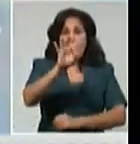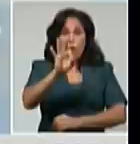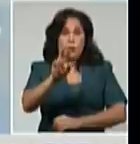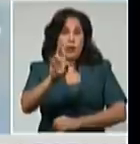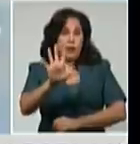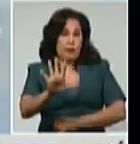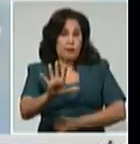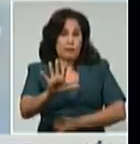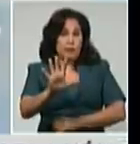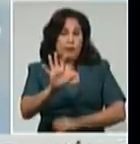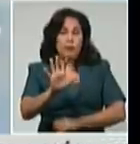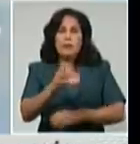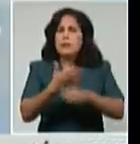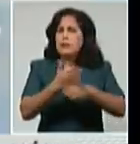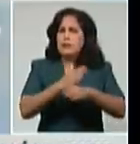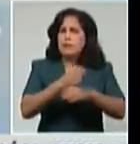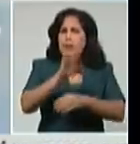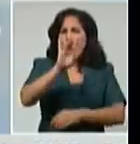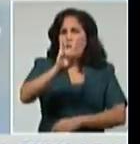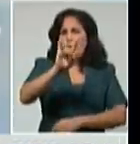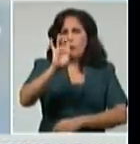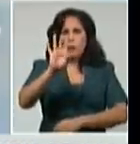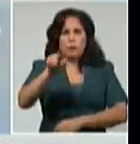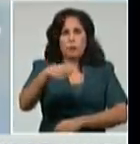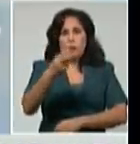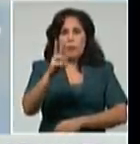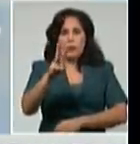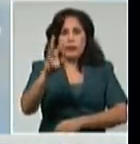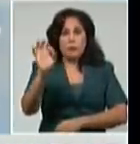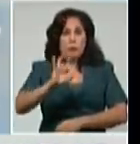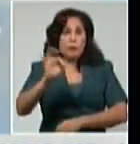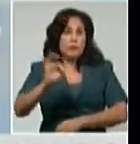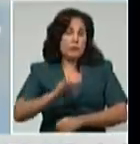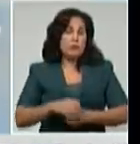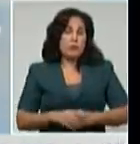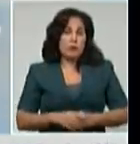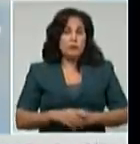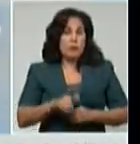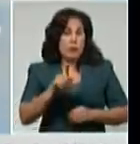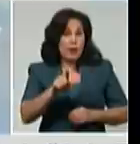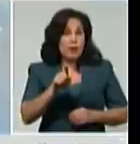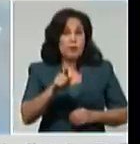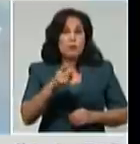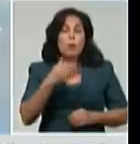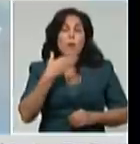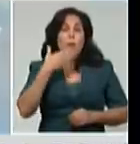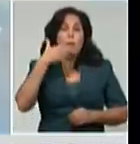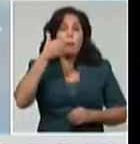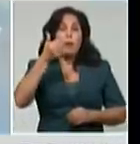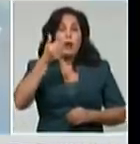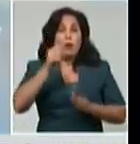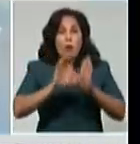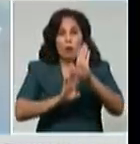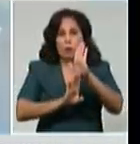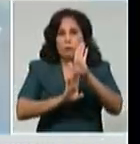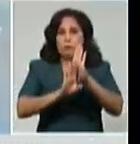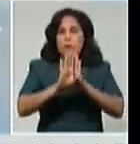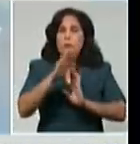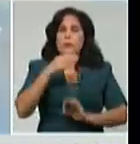285, que representan el 98,3%, pues tienen una evolución clínica estable.